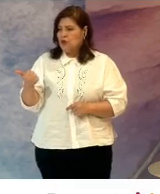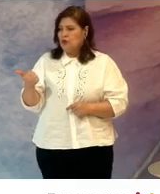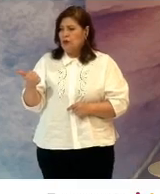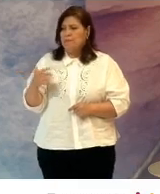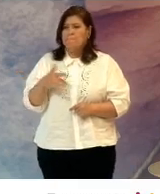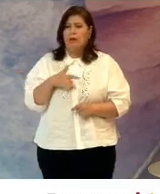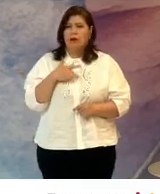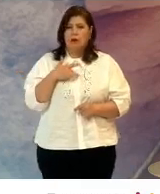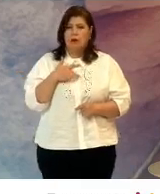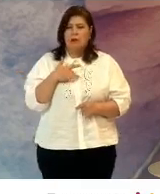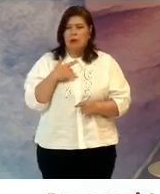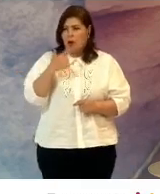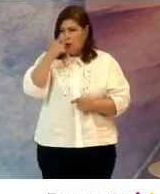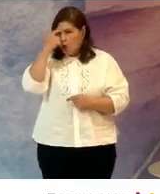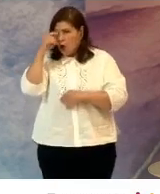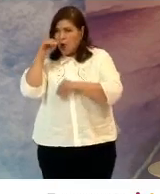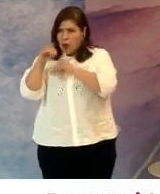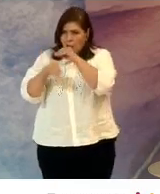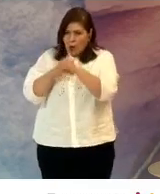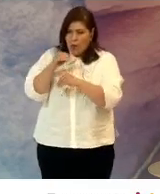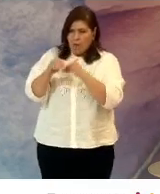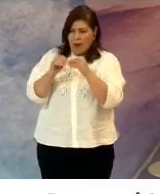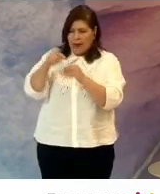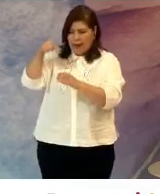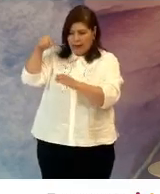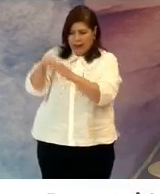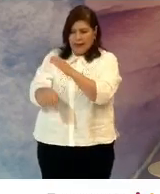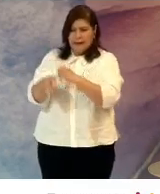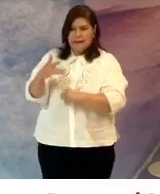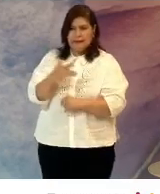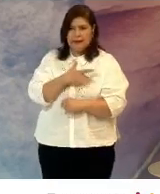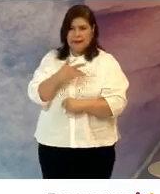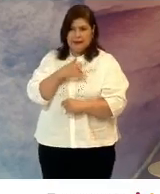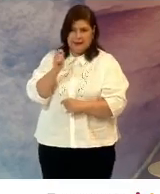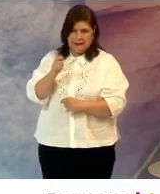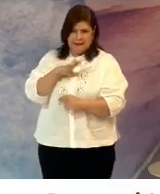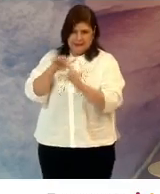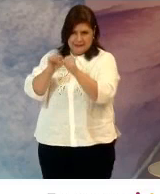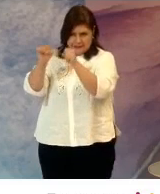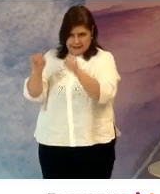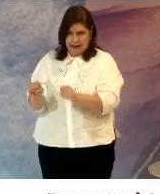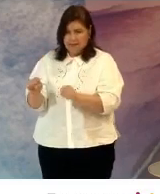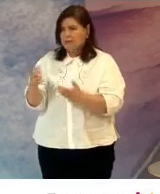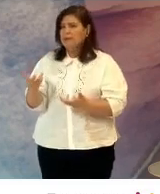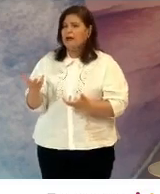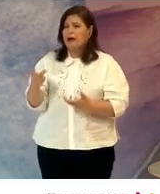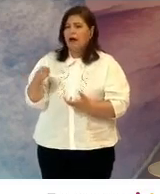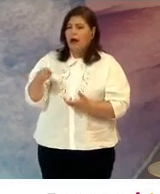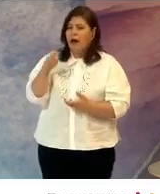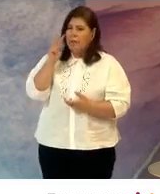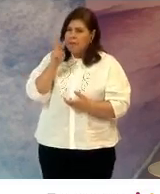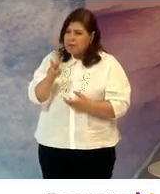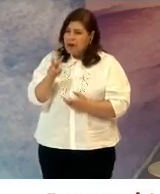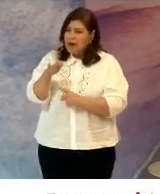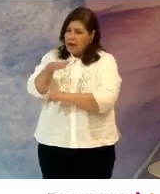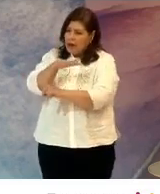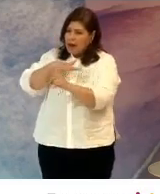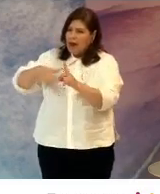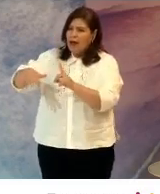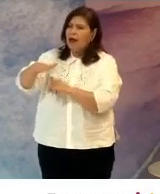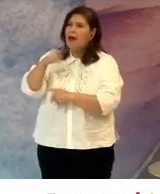convergencia co-creativa en el corazón del sistema, donde empezamos a ver todo un campo nuevo de